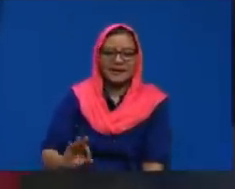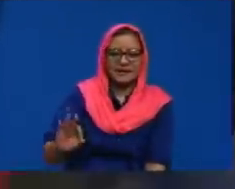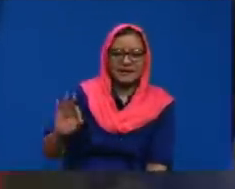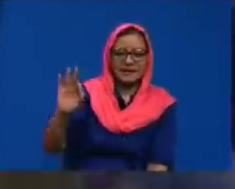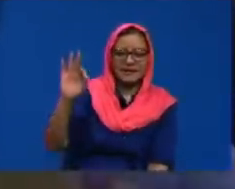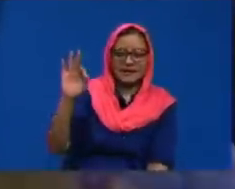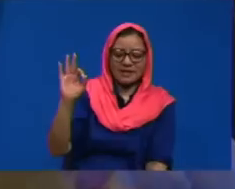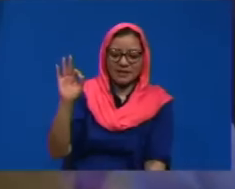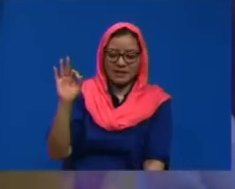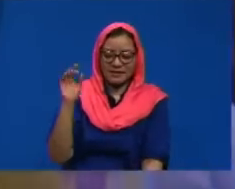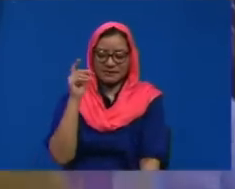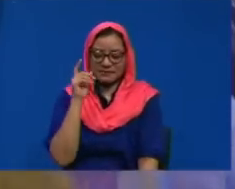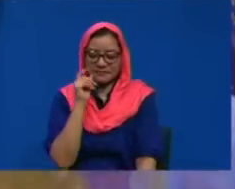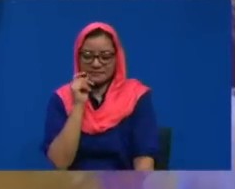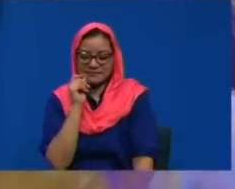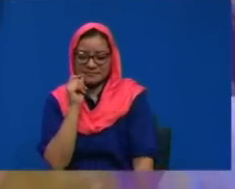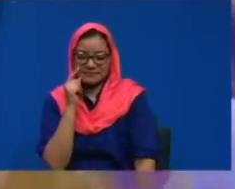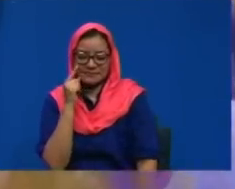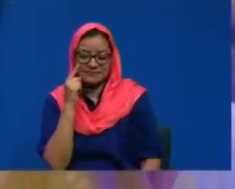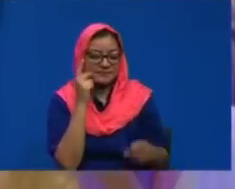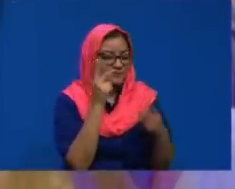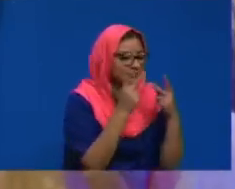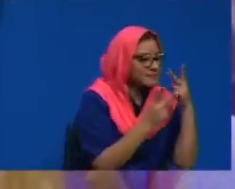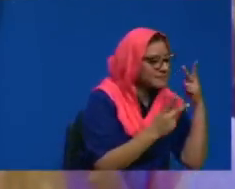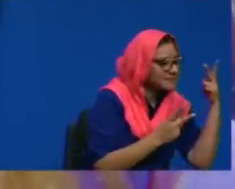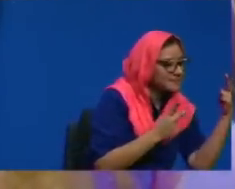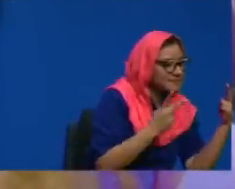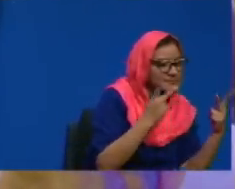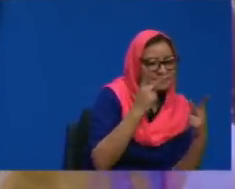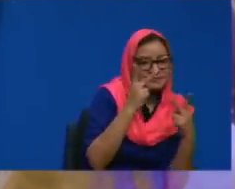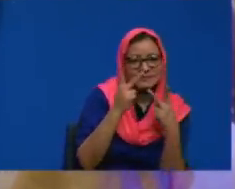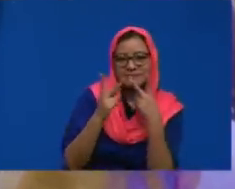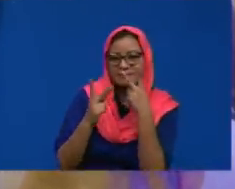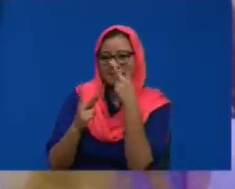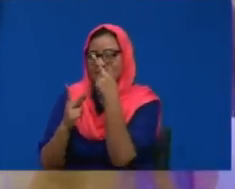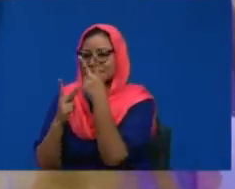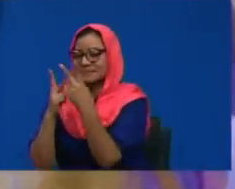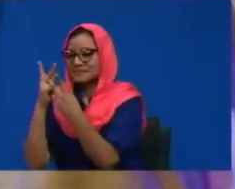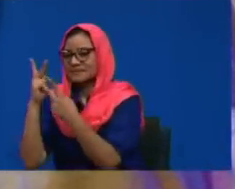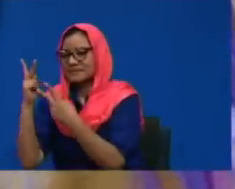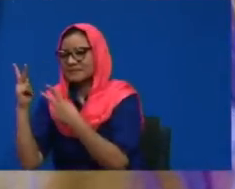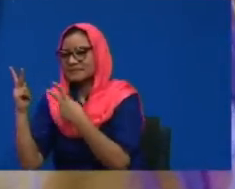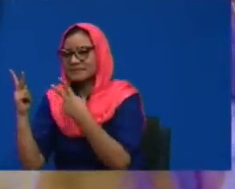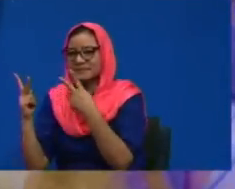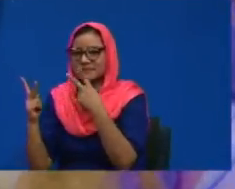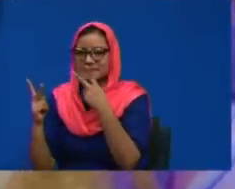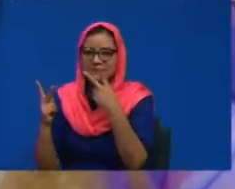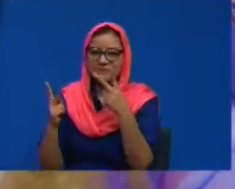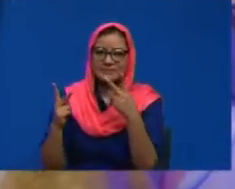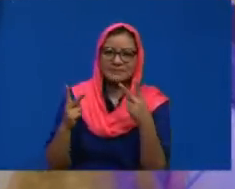acuerdes. Y el Hijo del Hombre para que lo